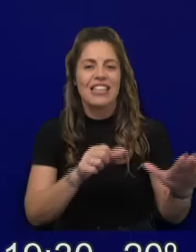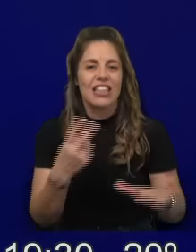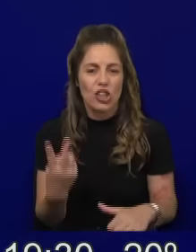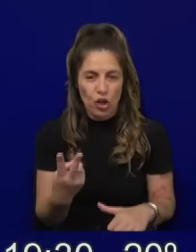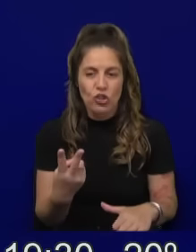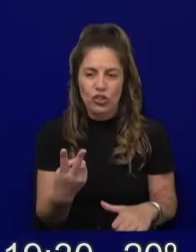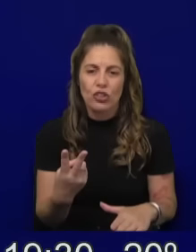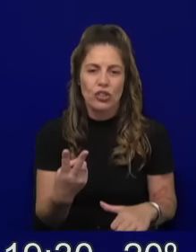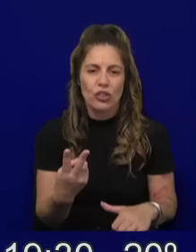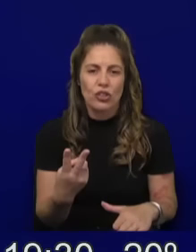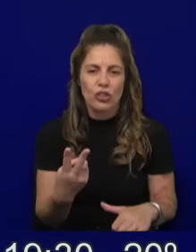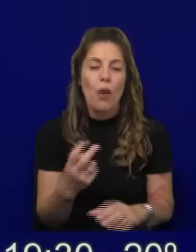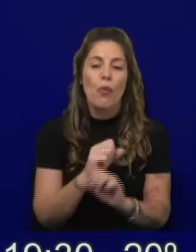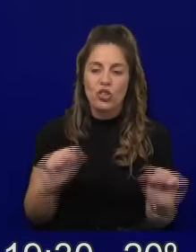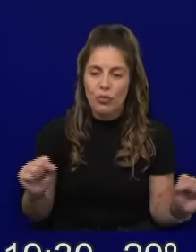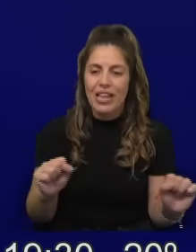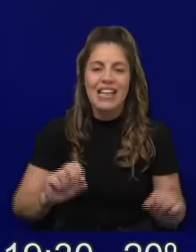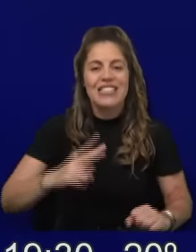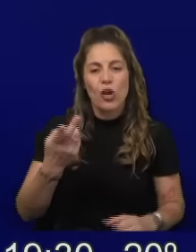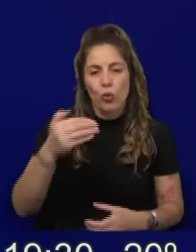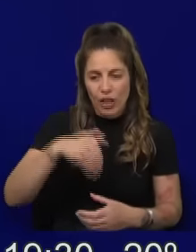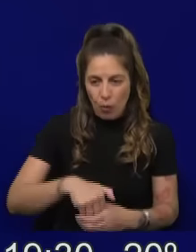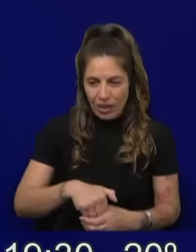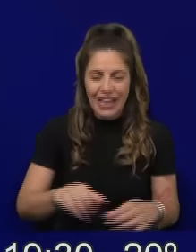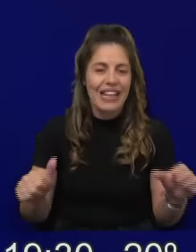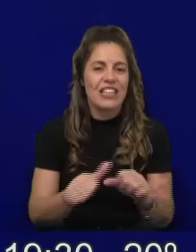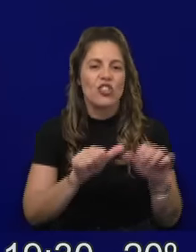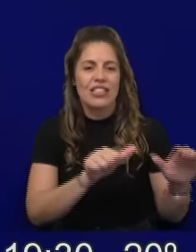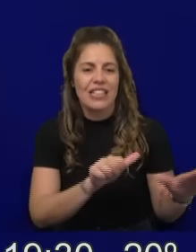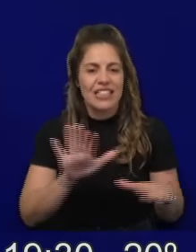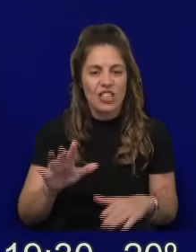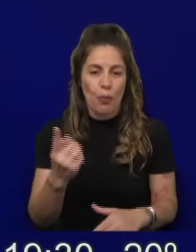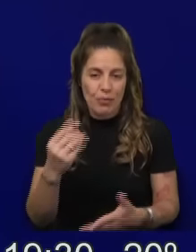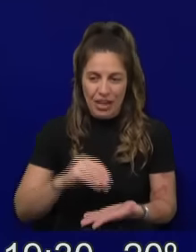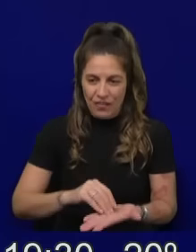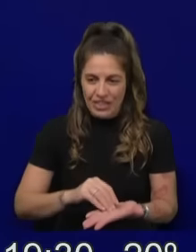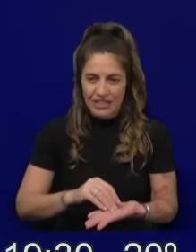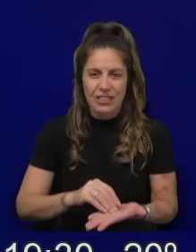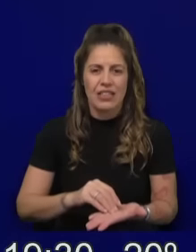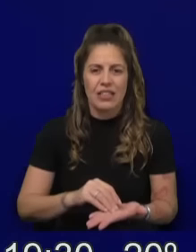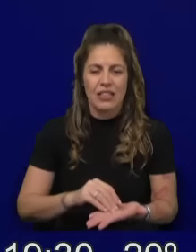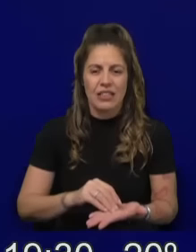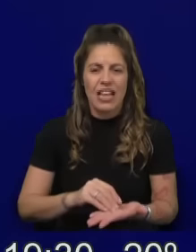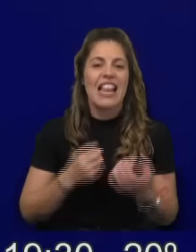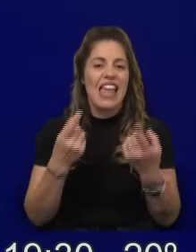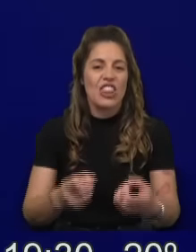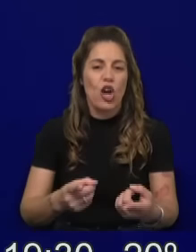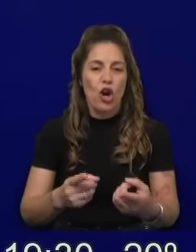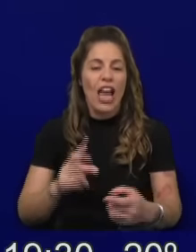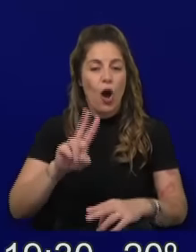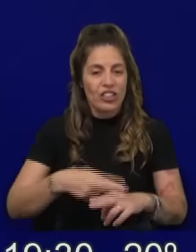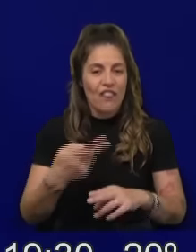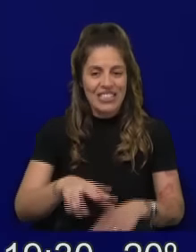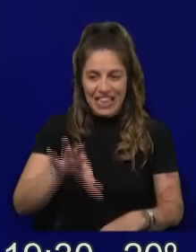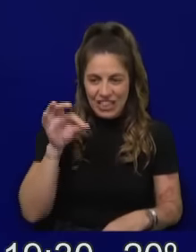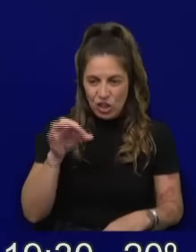la posibilidad de una segunda vuelta que se aplicó en el 65 por primera vez y que le dio la reelección